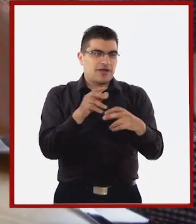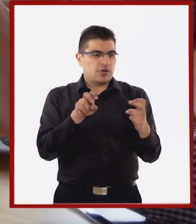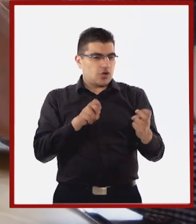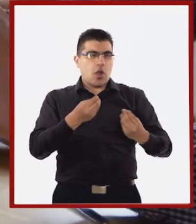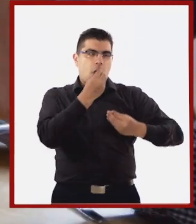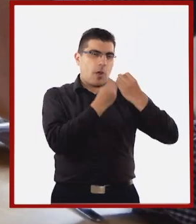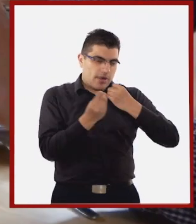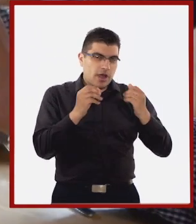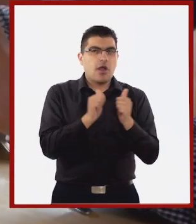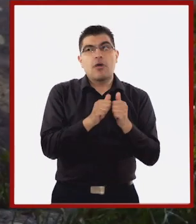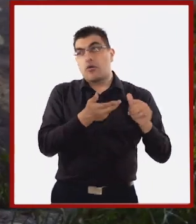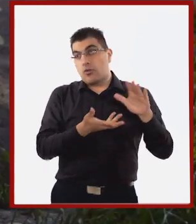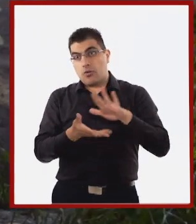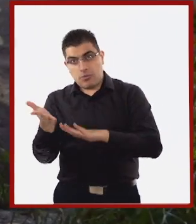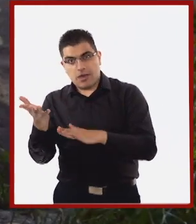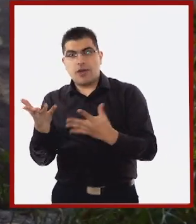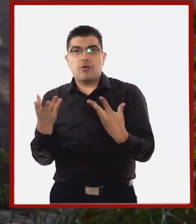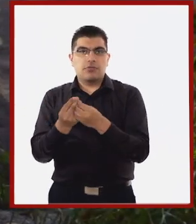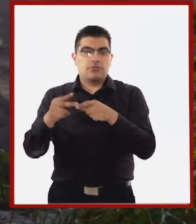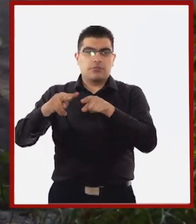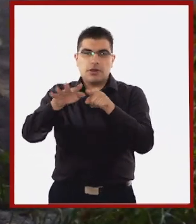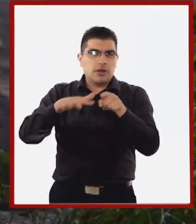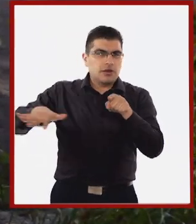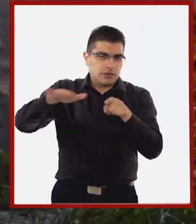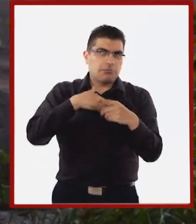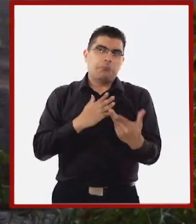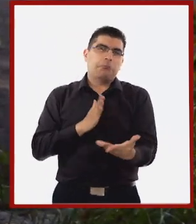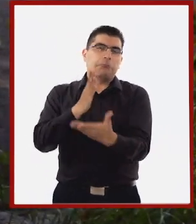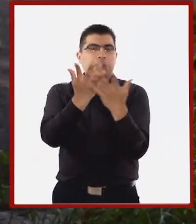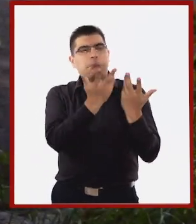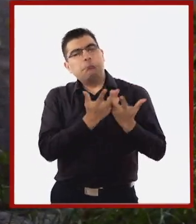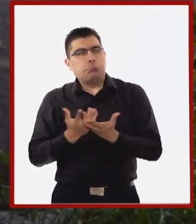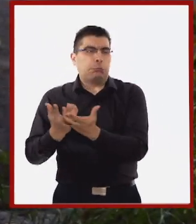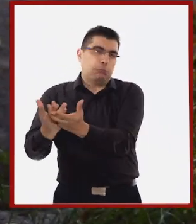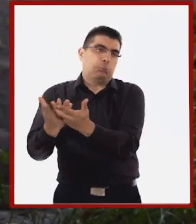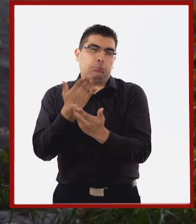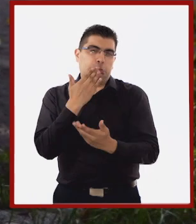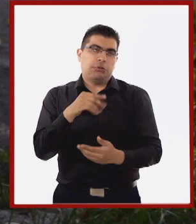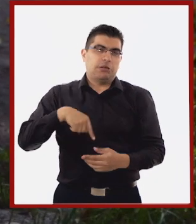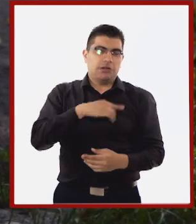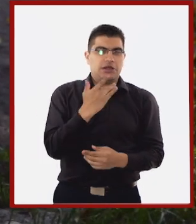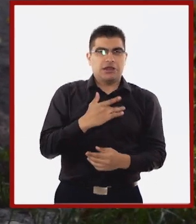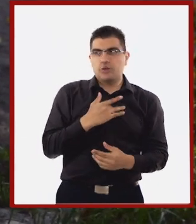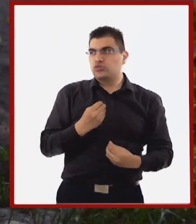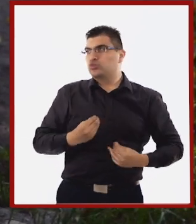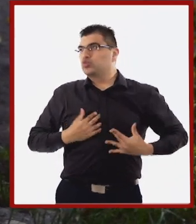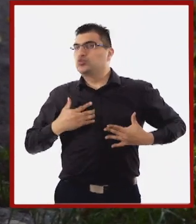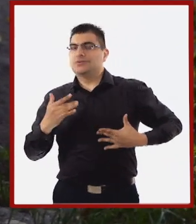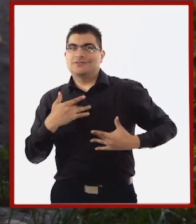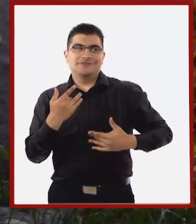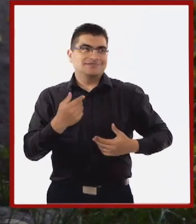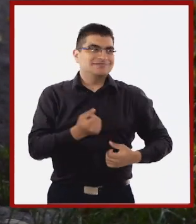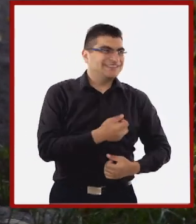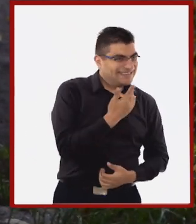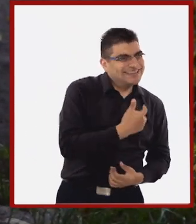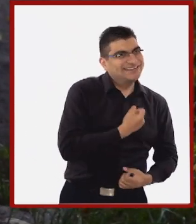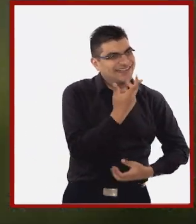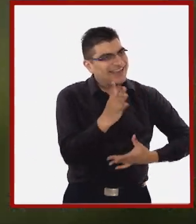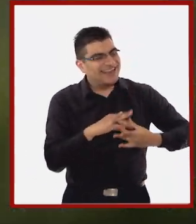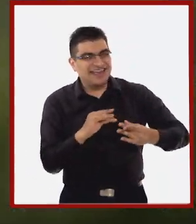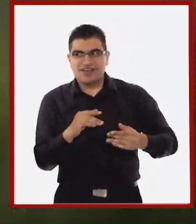vamos al parque, ¿no? Porque igual que recibimos sensaciones y expresiones